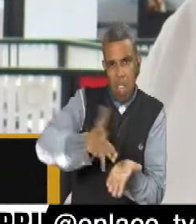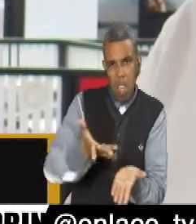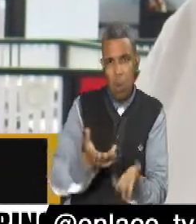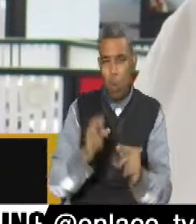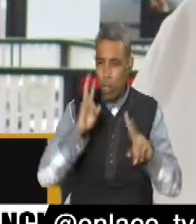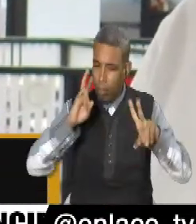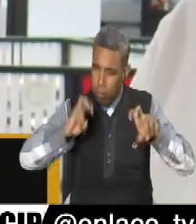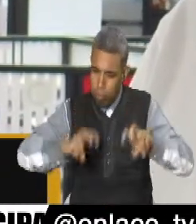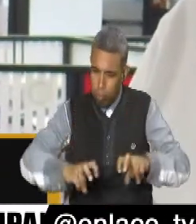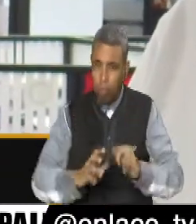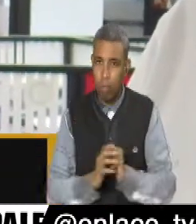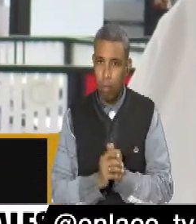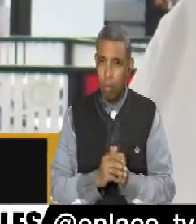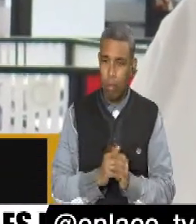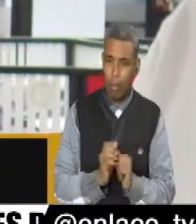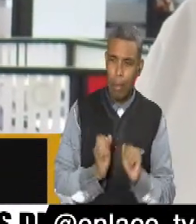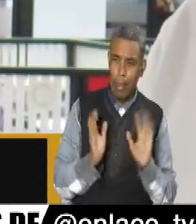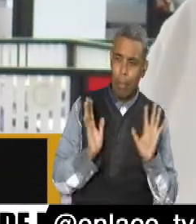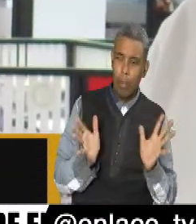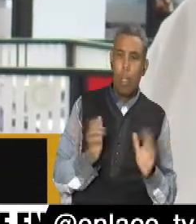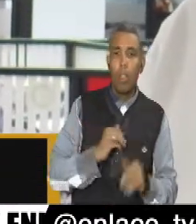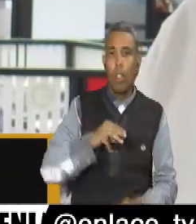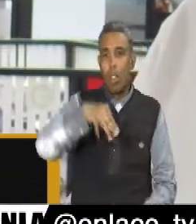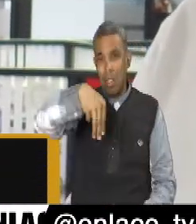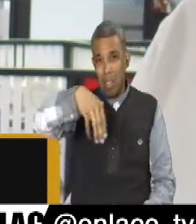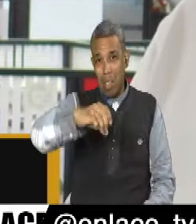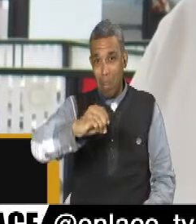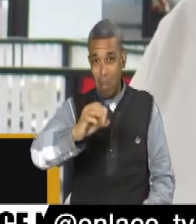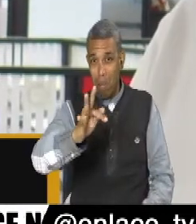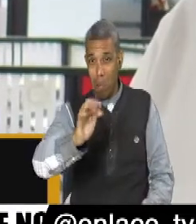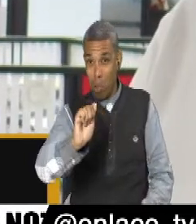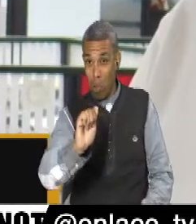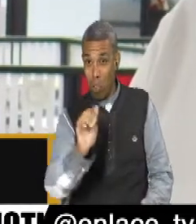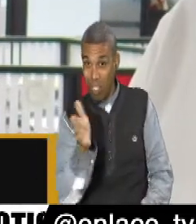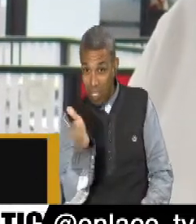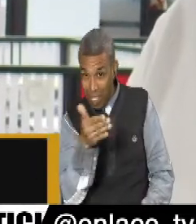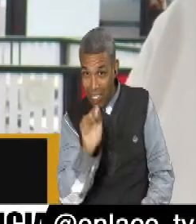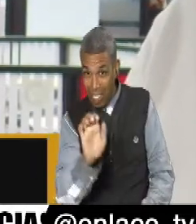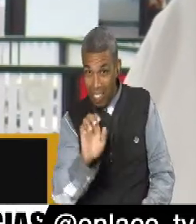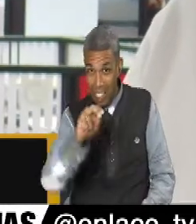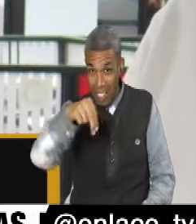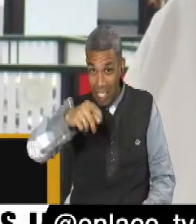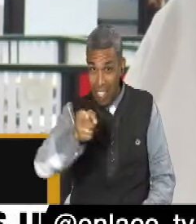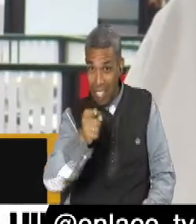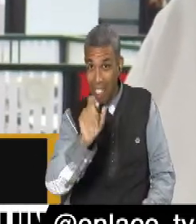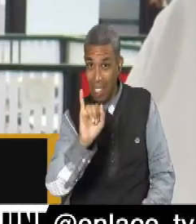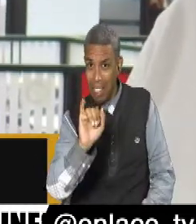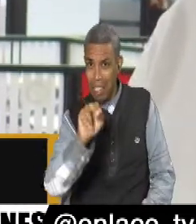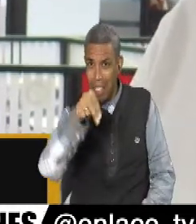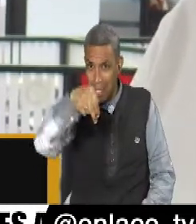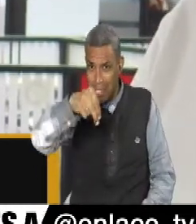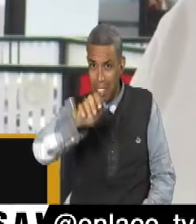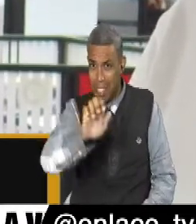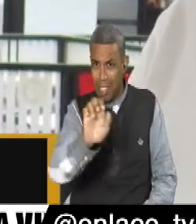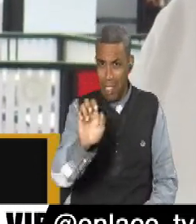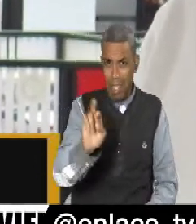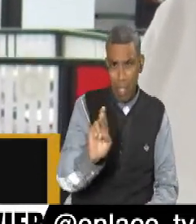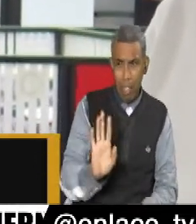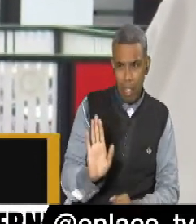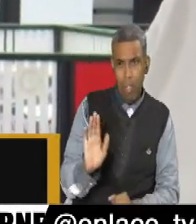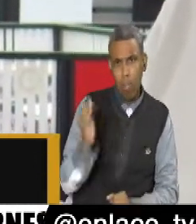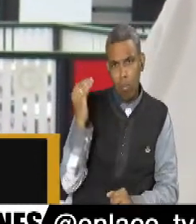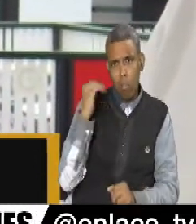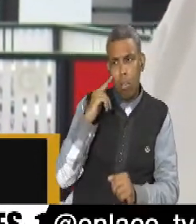clara, y es que Mota & Gil hizo unos pagos a los proveedores con respecto a las facturas que tenían más de 60 días